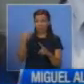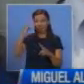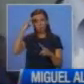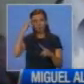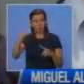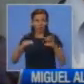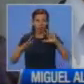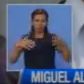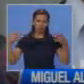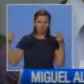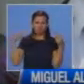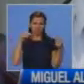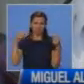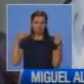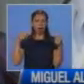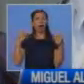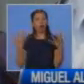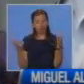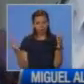manifestaciones también hubo